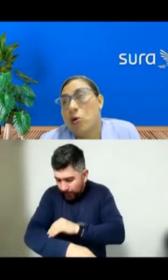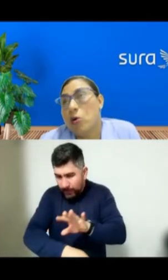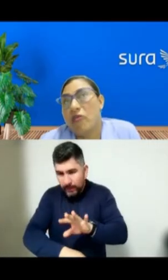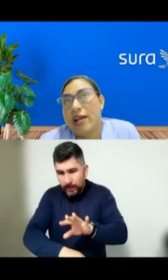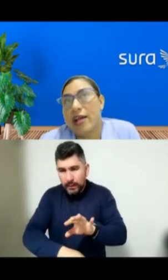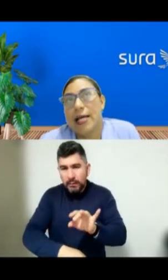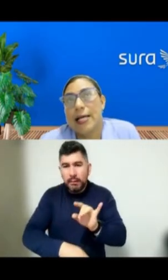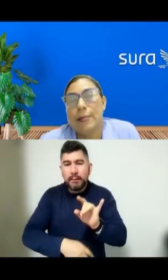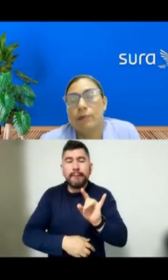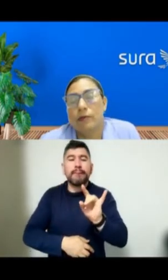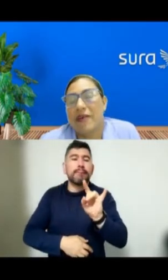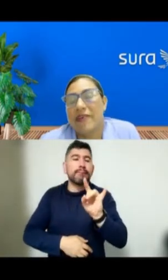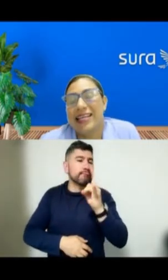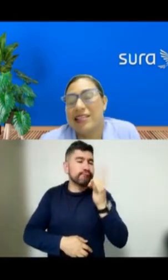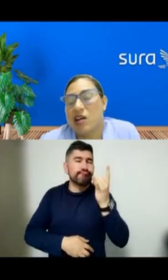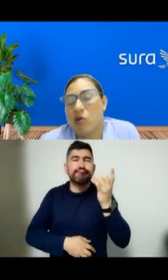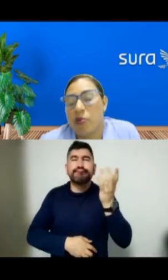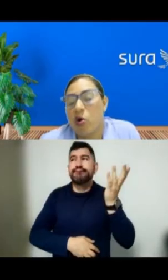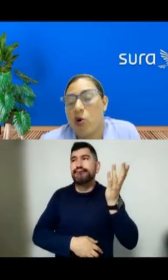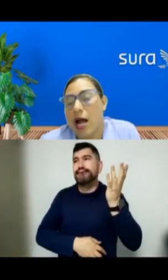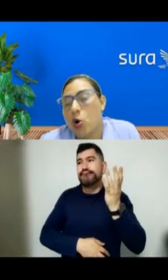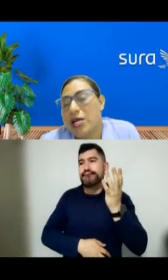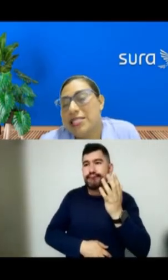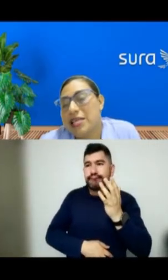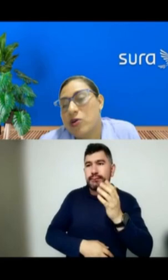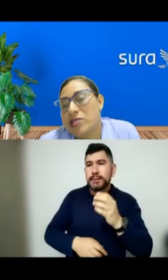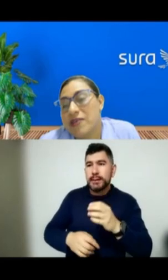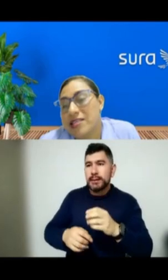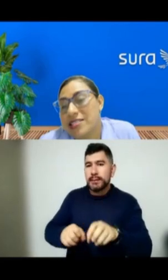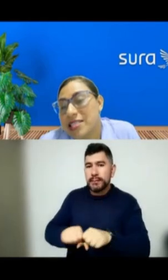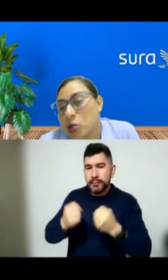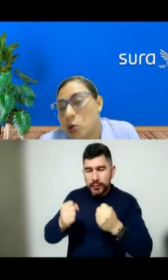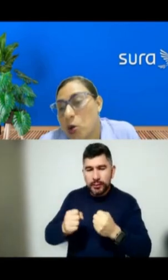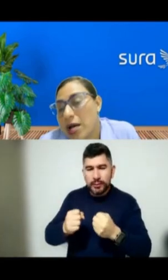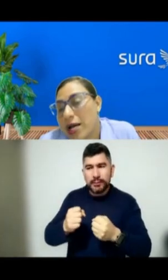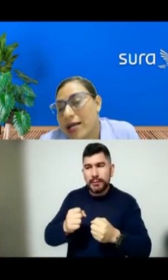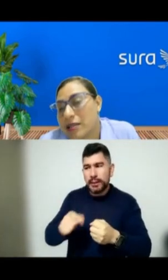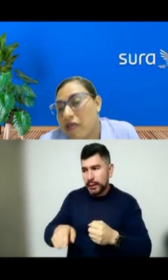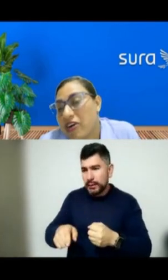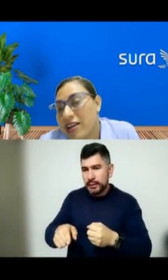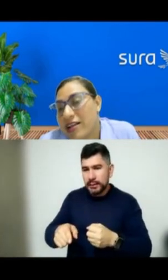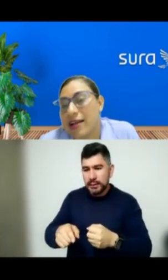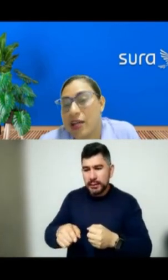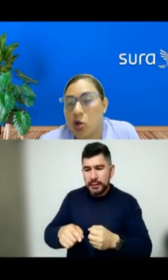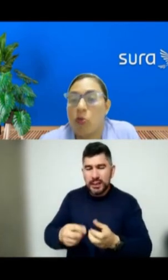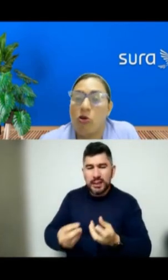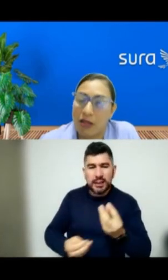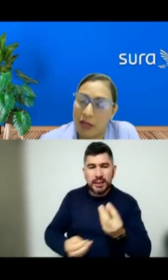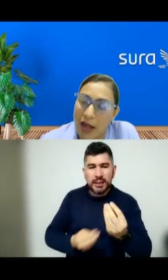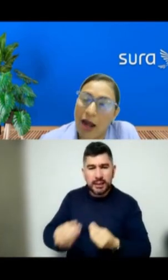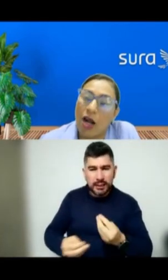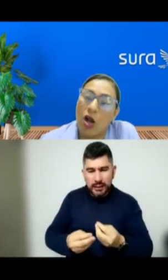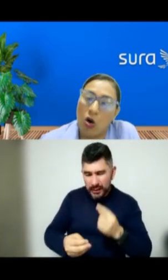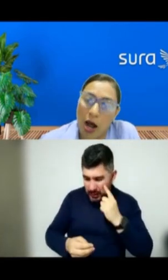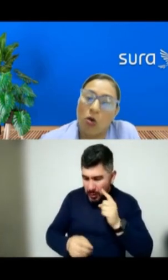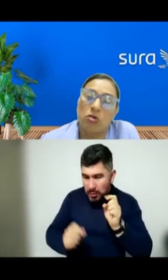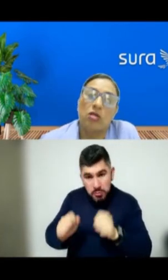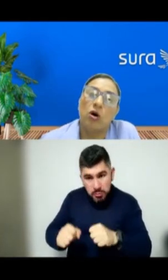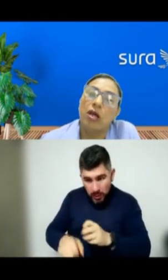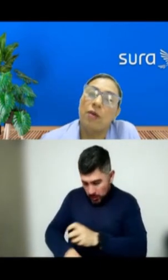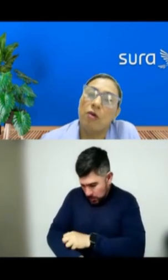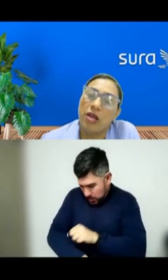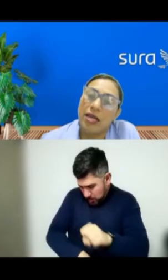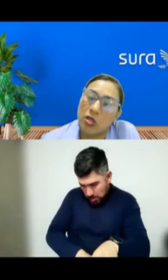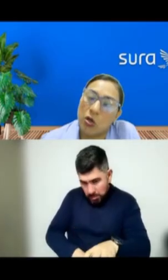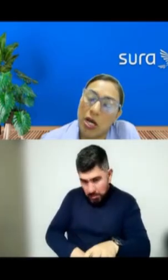de pronto fue que una ventana se rompió o algo, y si veo ese vidriecito que está afuera y que yo lo puedo retirar, lo